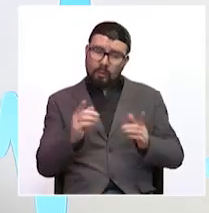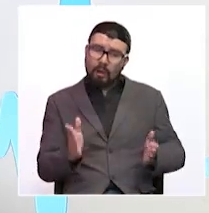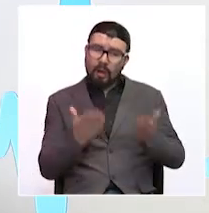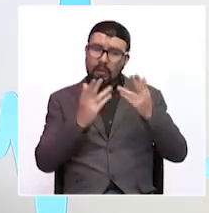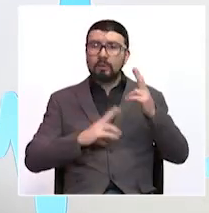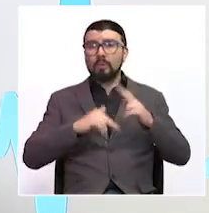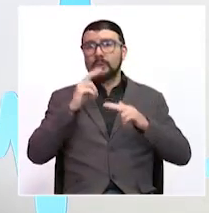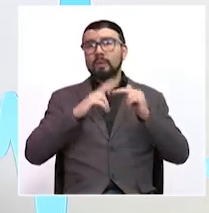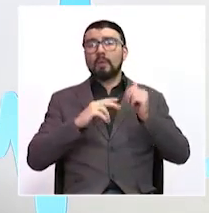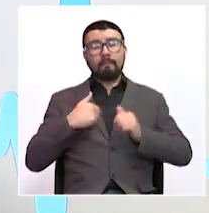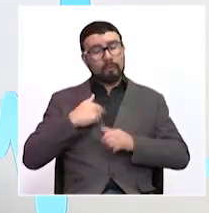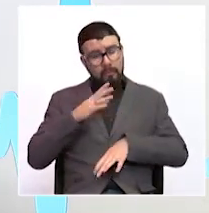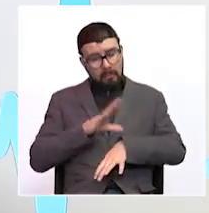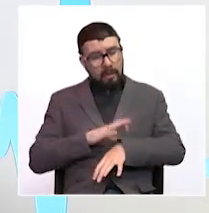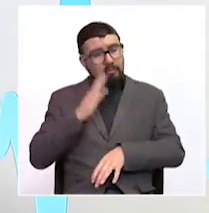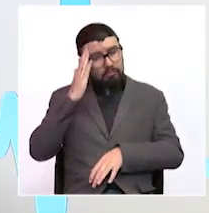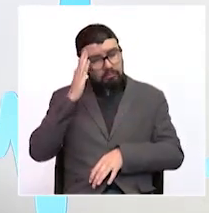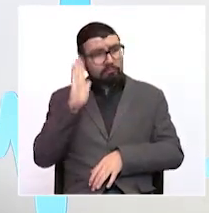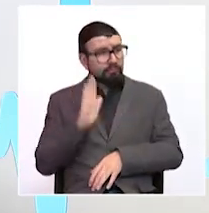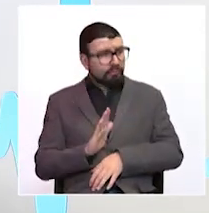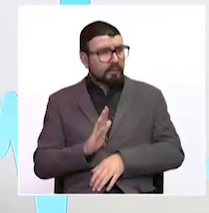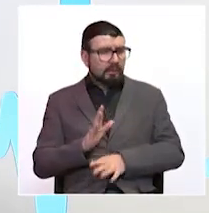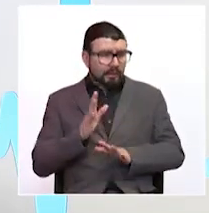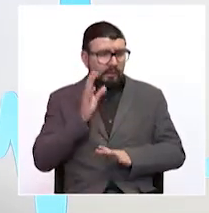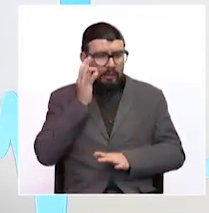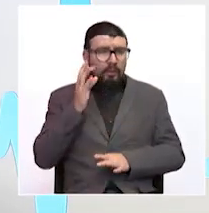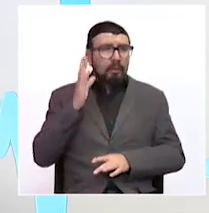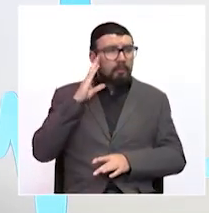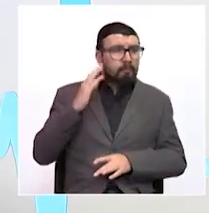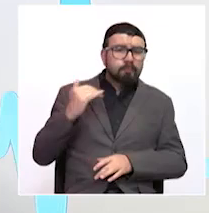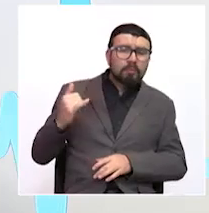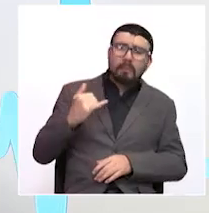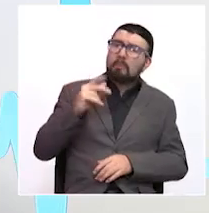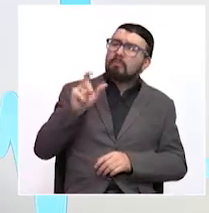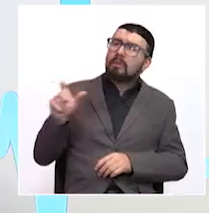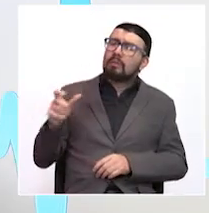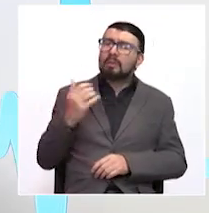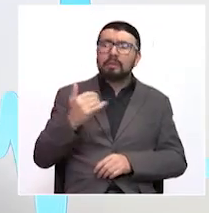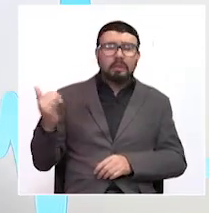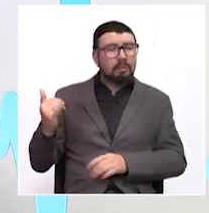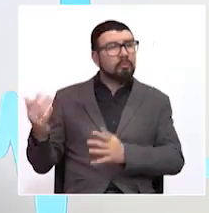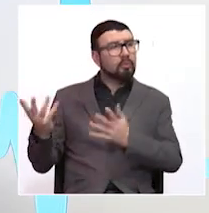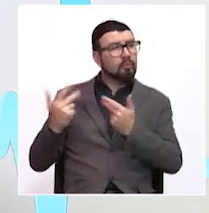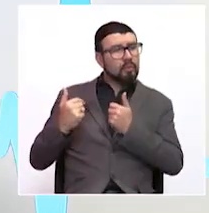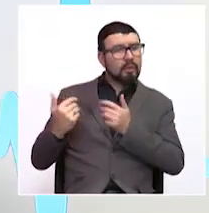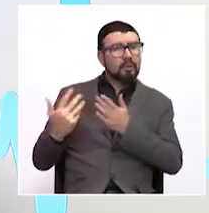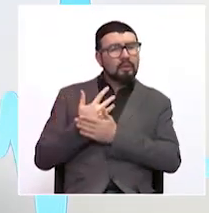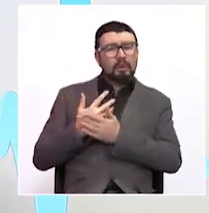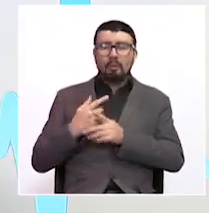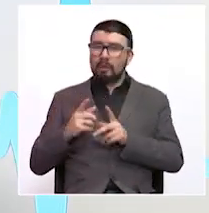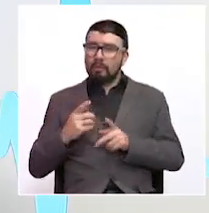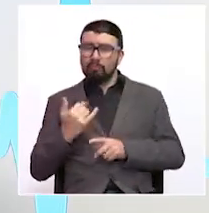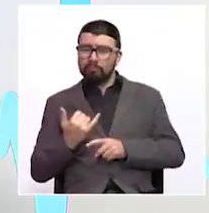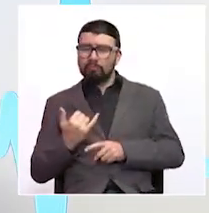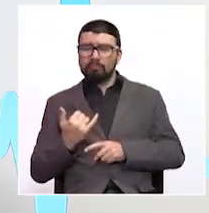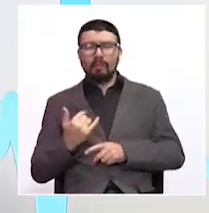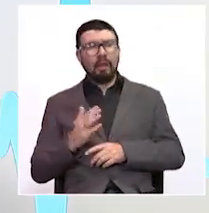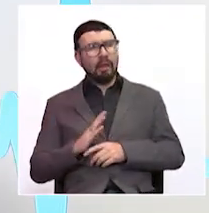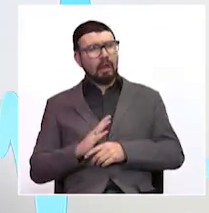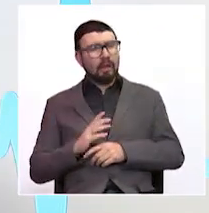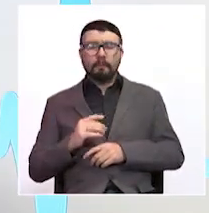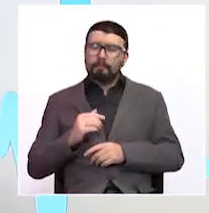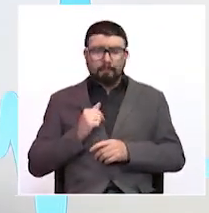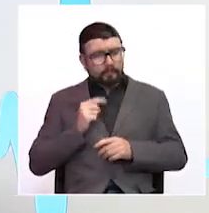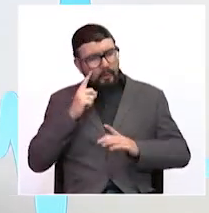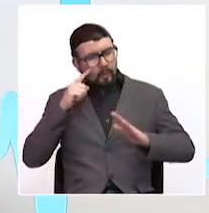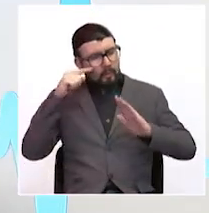médico y uno escucha las historias de los pacientes pero cuando tenemos esa opción de ir allá más